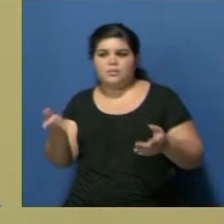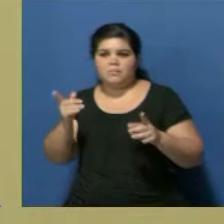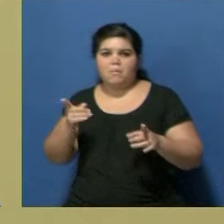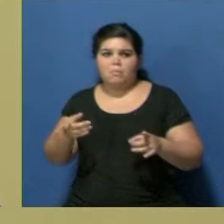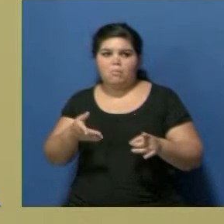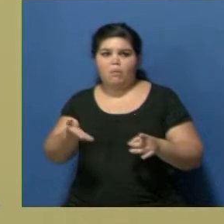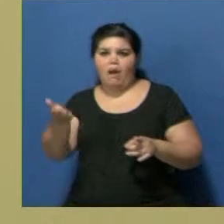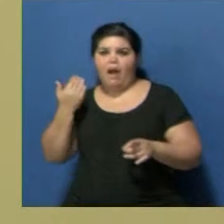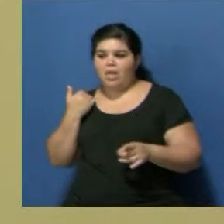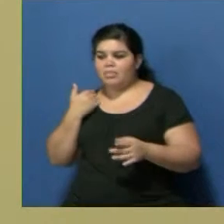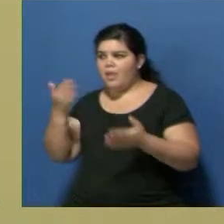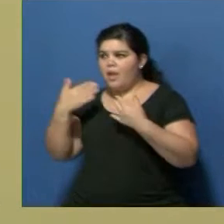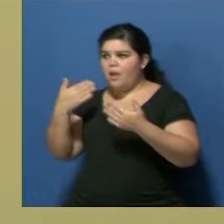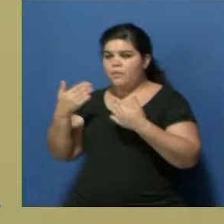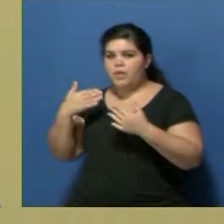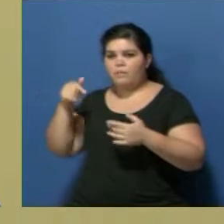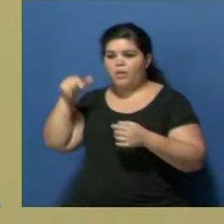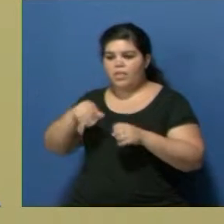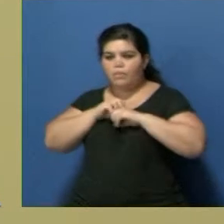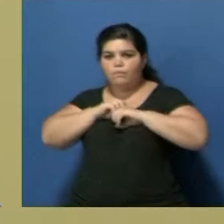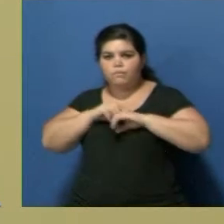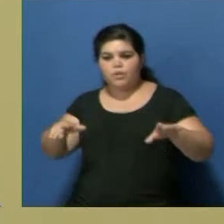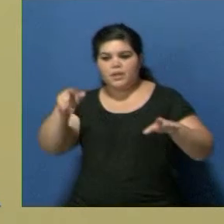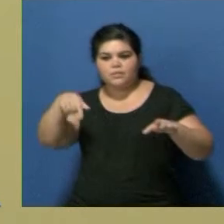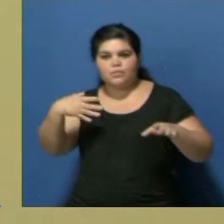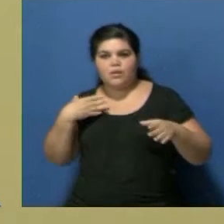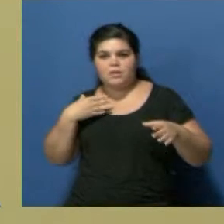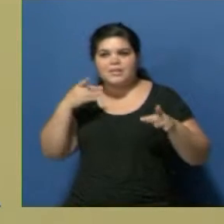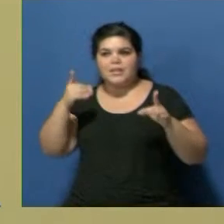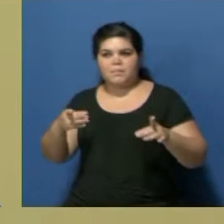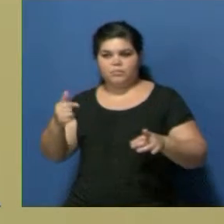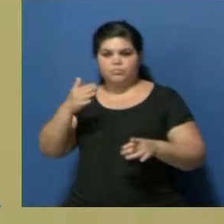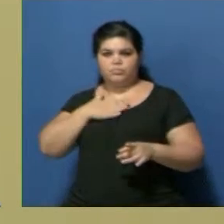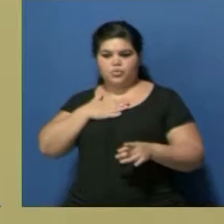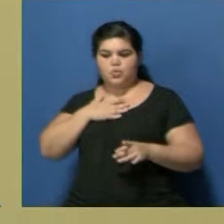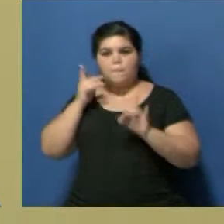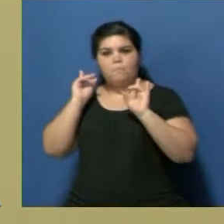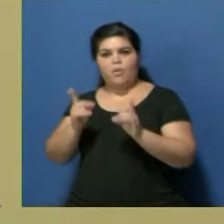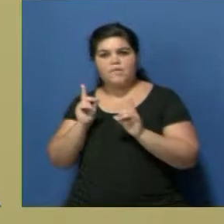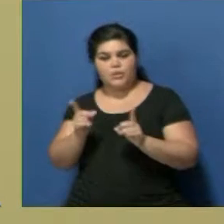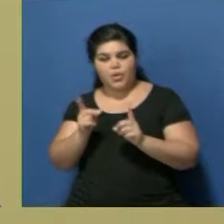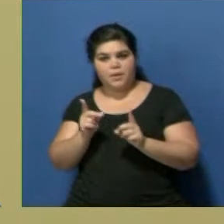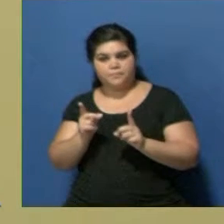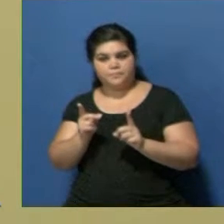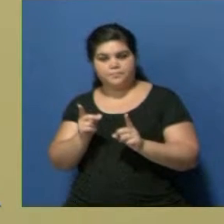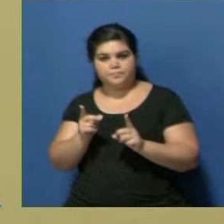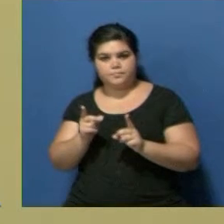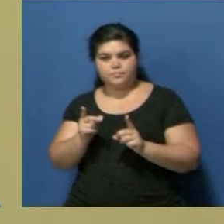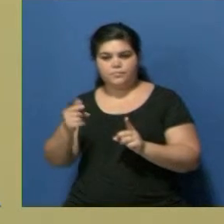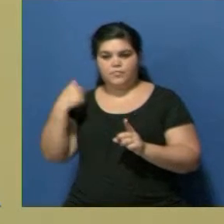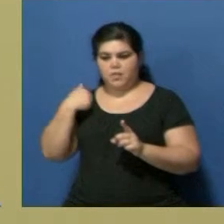empezar la nota, que tenga esta repercusión es parte también de que yo soy profesora, de que soy una